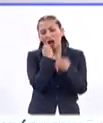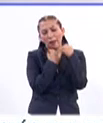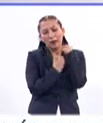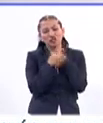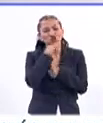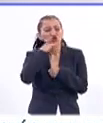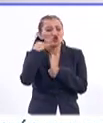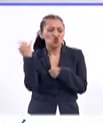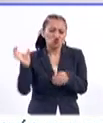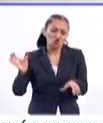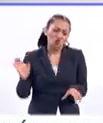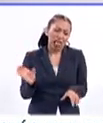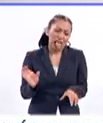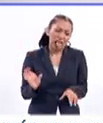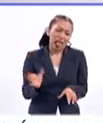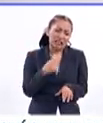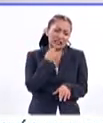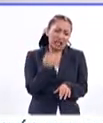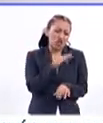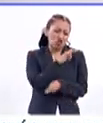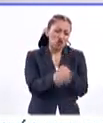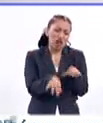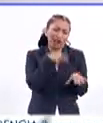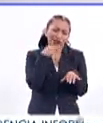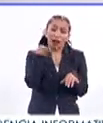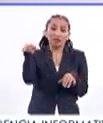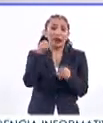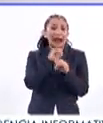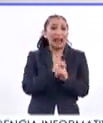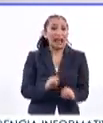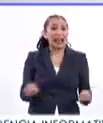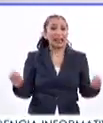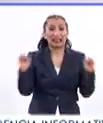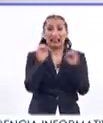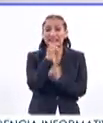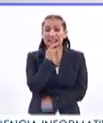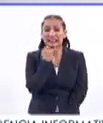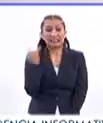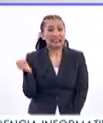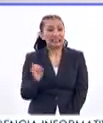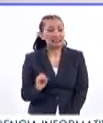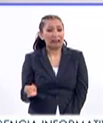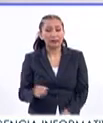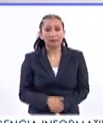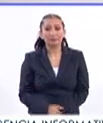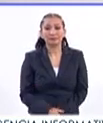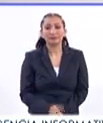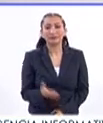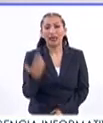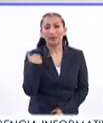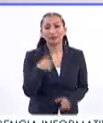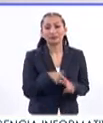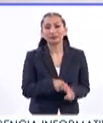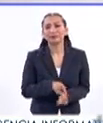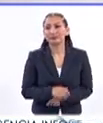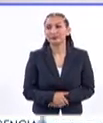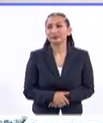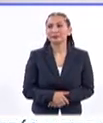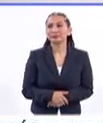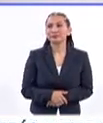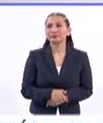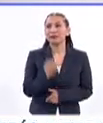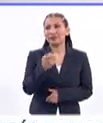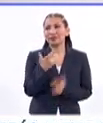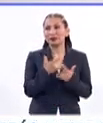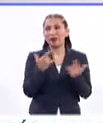mucho picante, le echan mucha salsa, chamoy y todo, sí, entonces allá nada, no comen nada. Antes de que continúes, que continúes